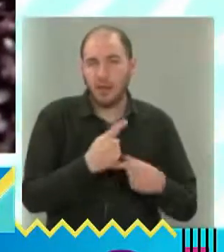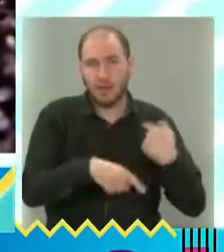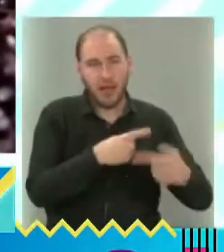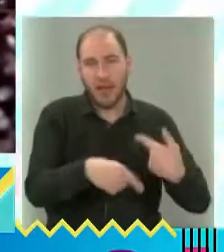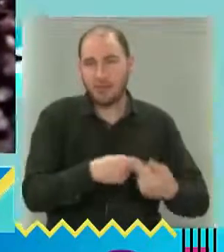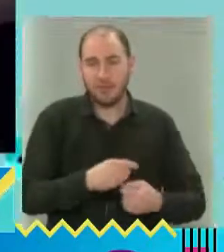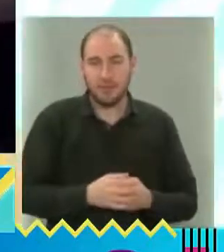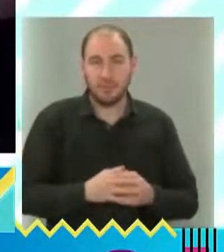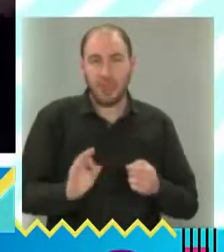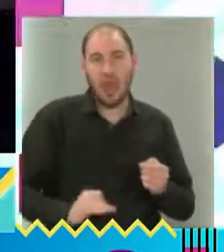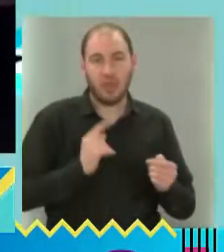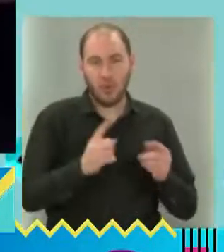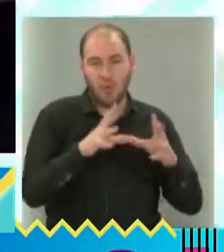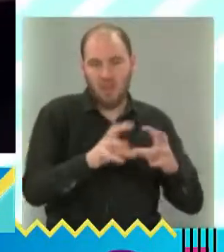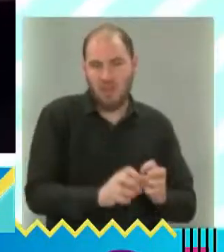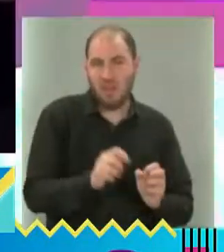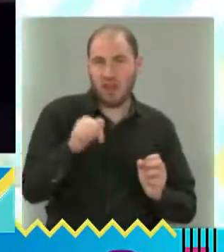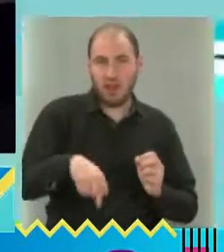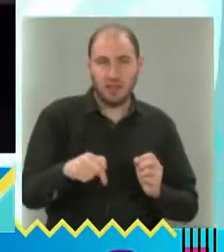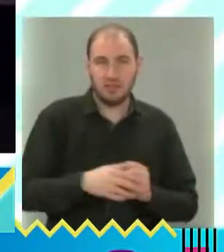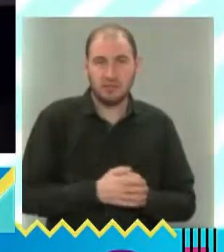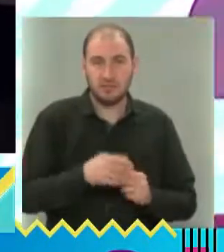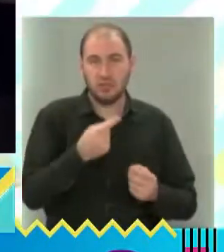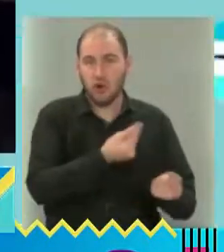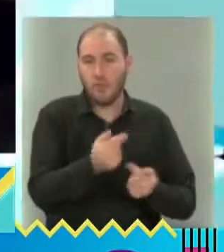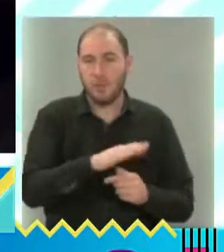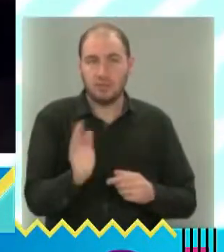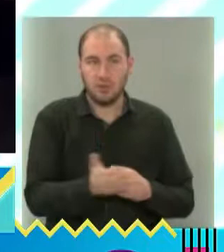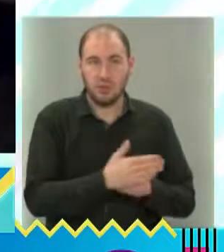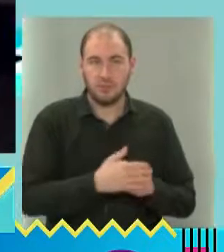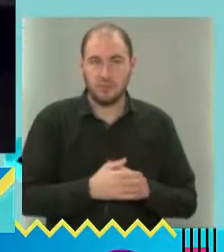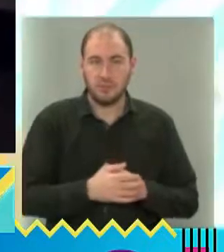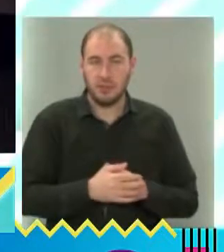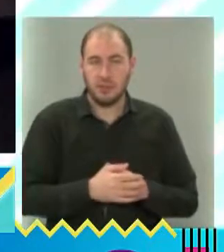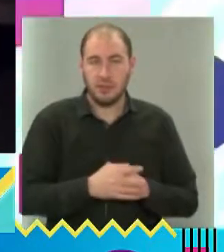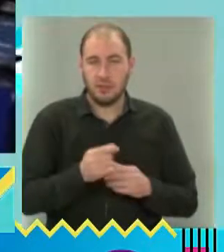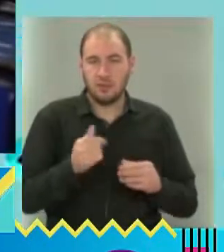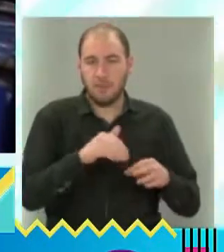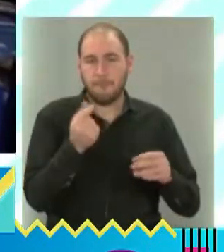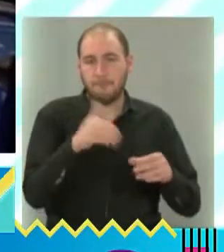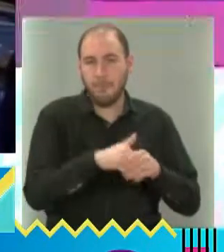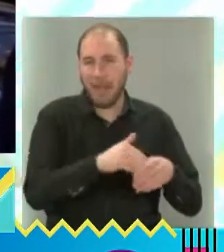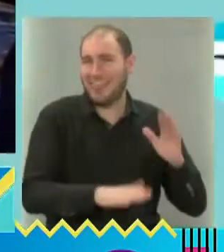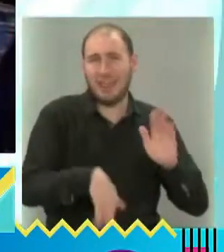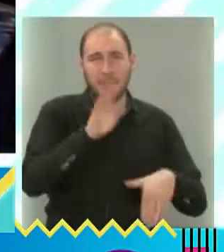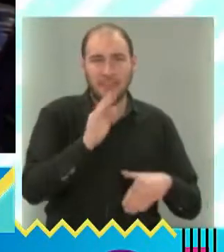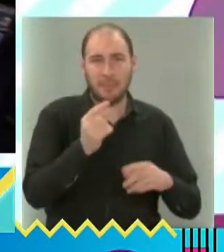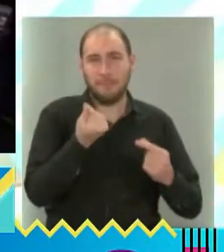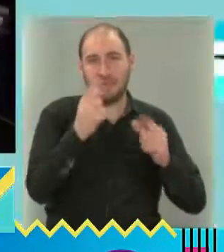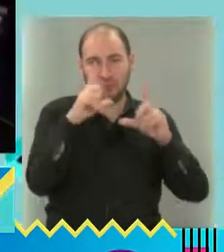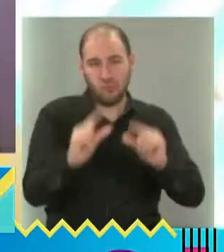cambiando. Y en un año recesivo como este, en todos los consumos, no sobreestoqueamos y eso hace caer el